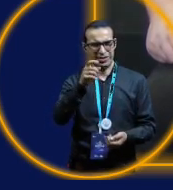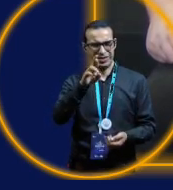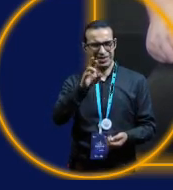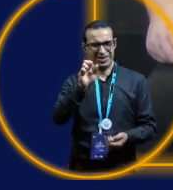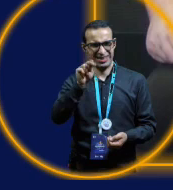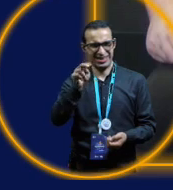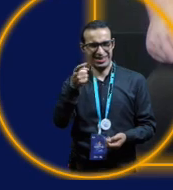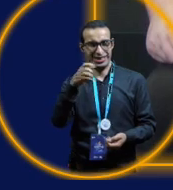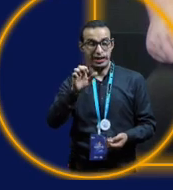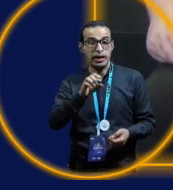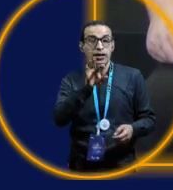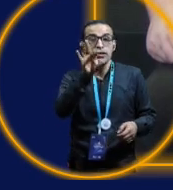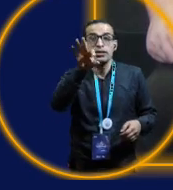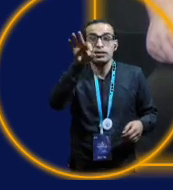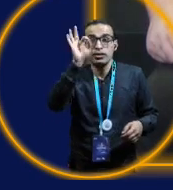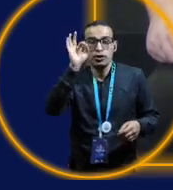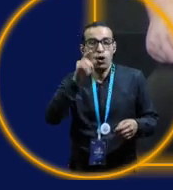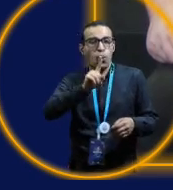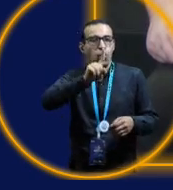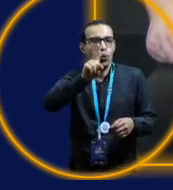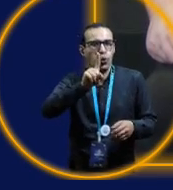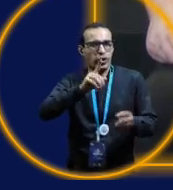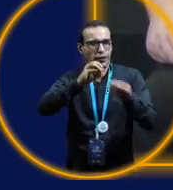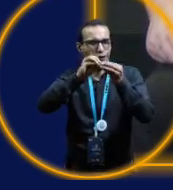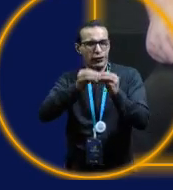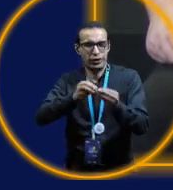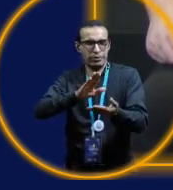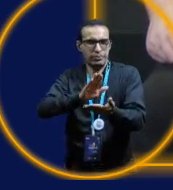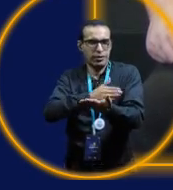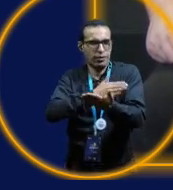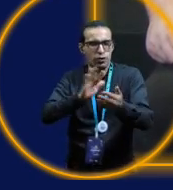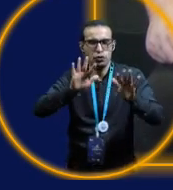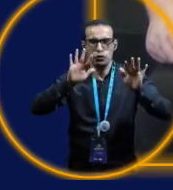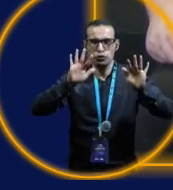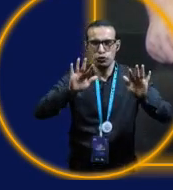términos de una música popular deo es como